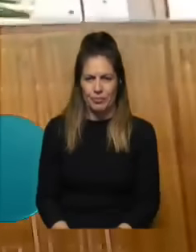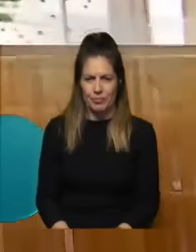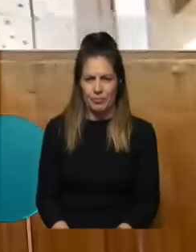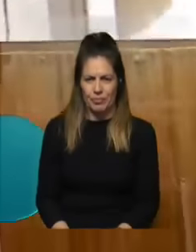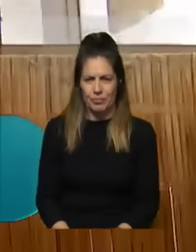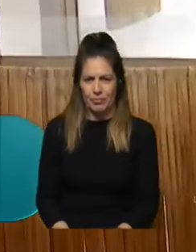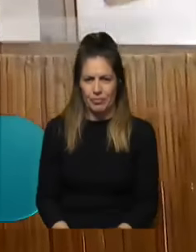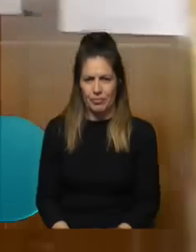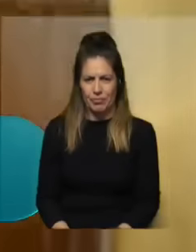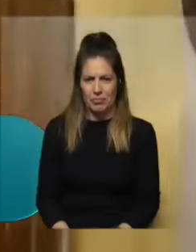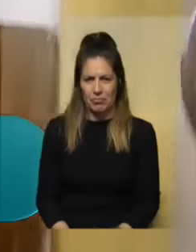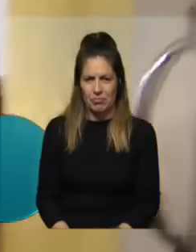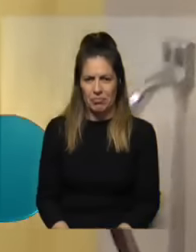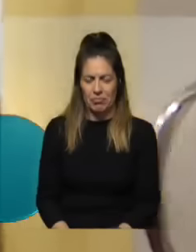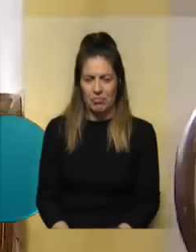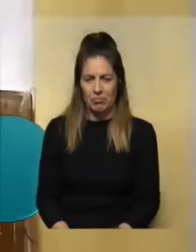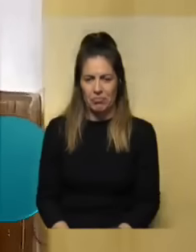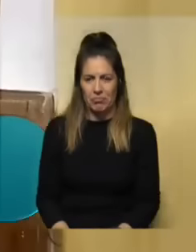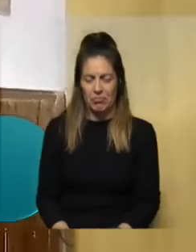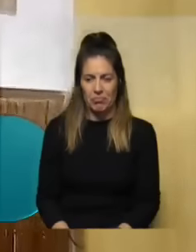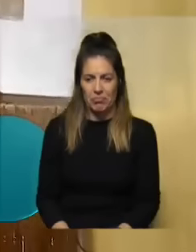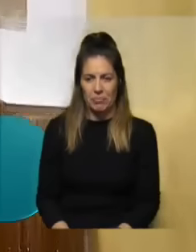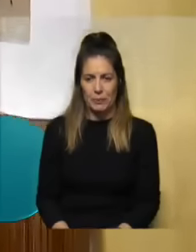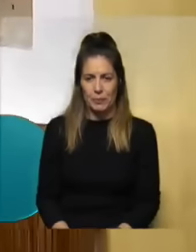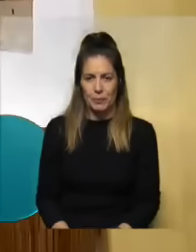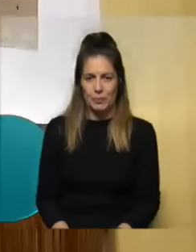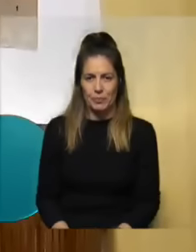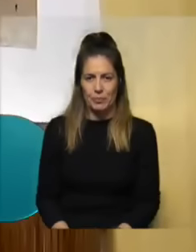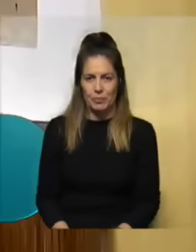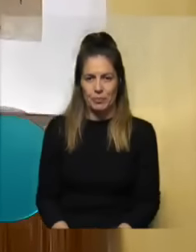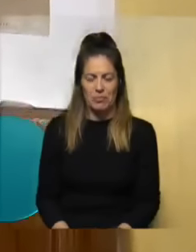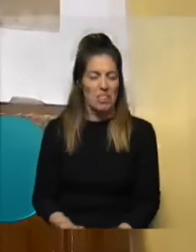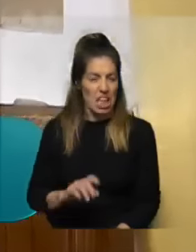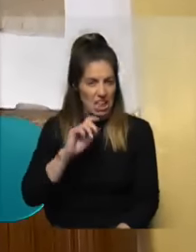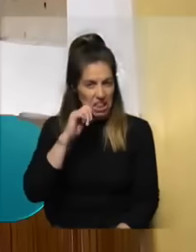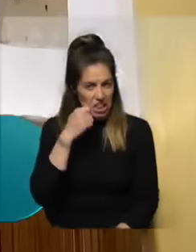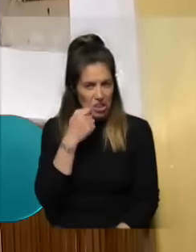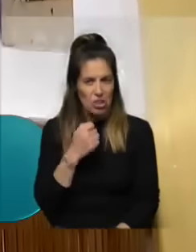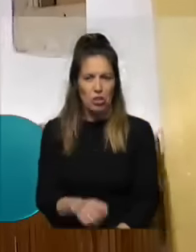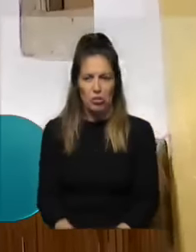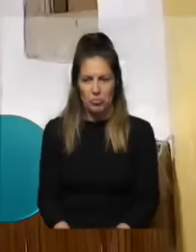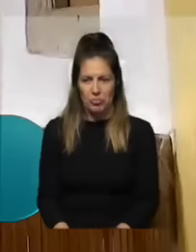Ay, mi amor. Ay, la claraboya, qué lindo. Bueno. Qué lindo.